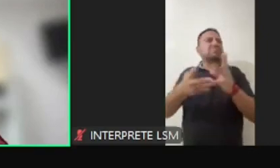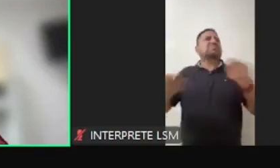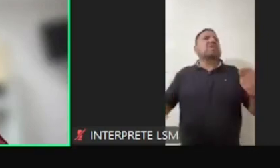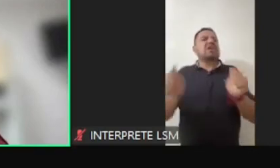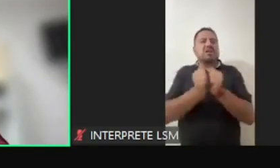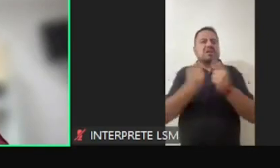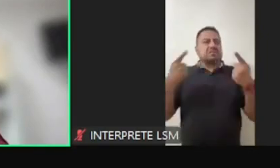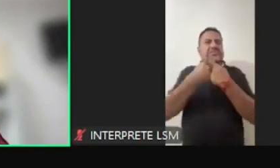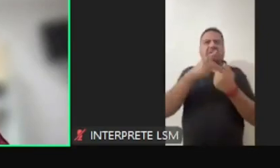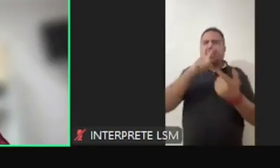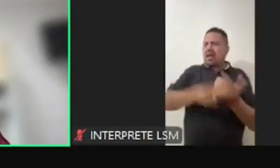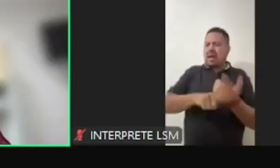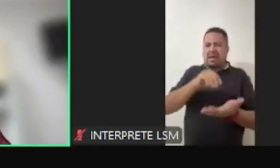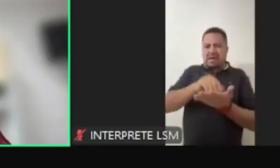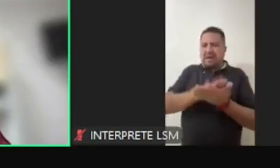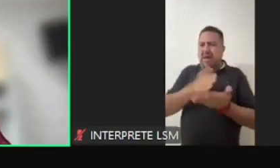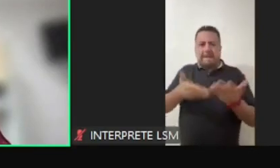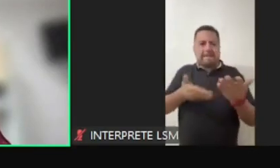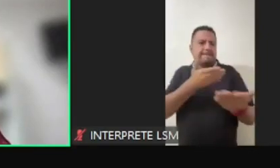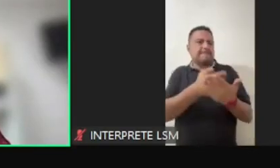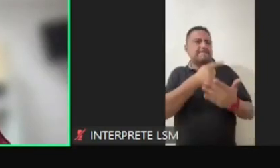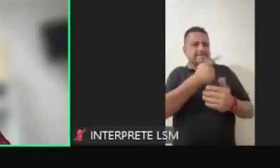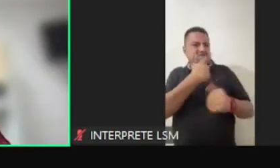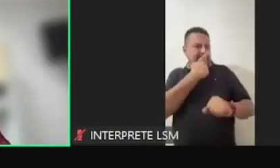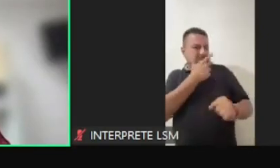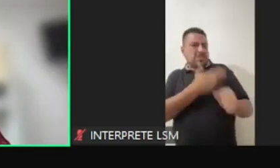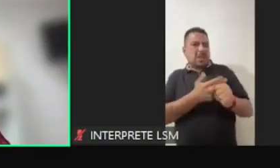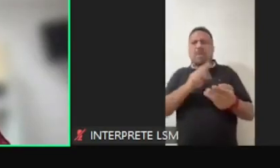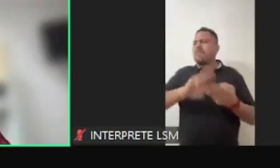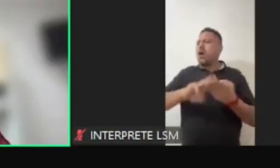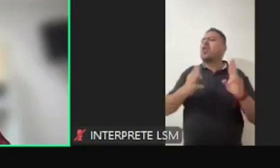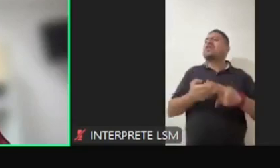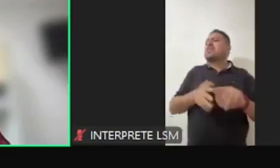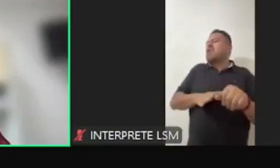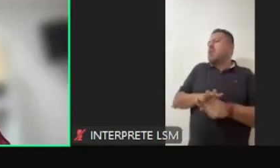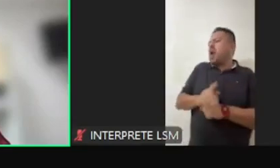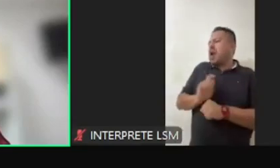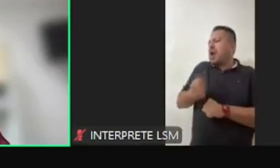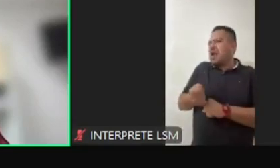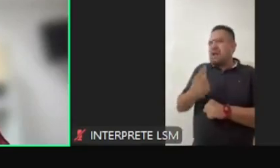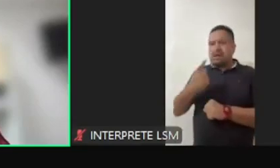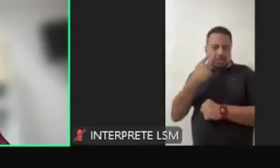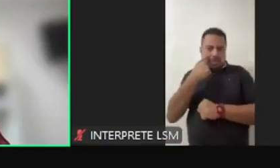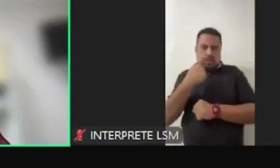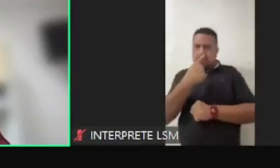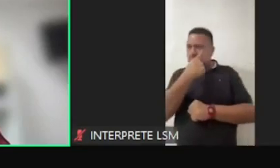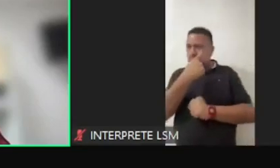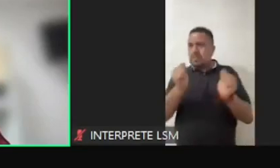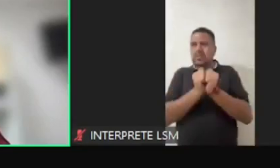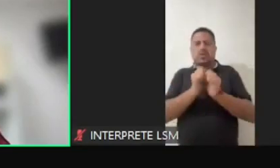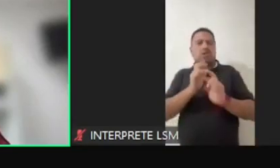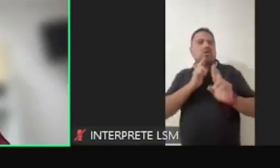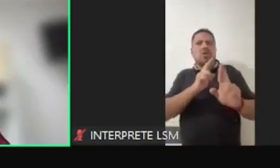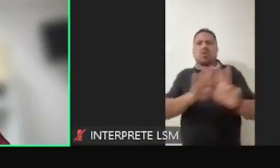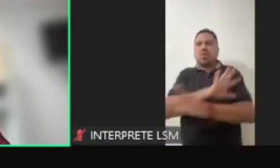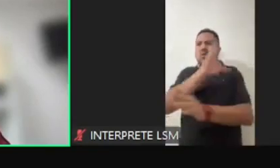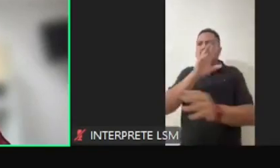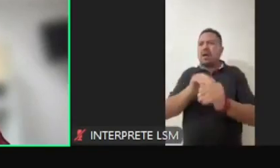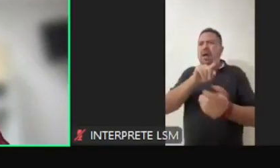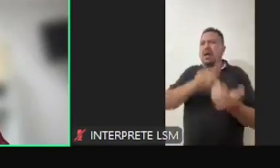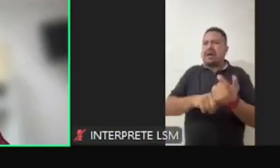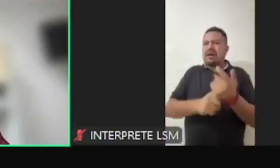controversia planteada por el actor que tiene como motivo precisamente las consideraciones y resolutivos de dicha resolución